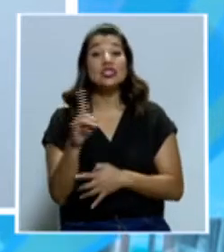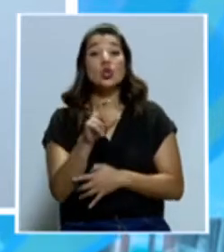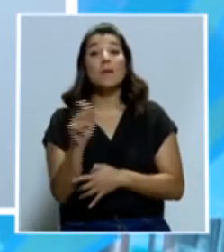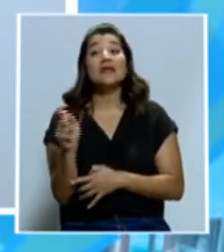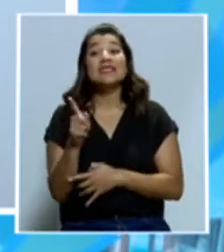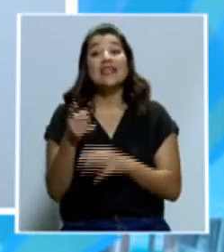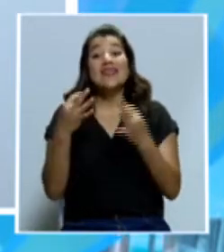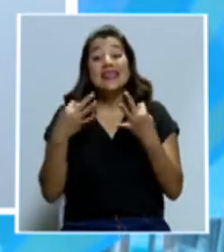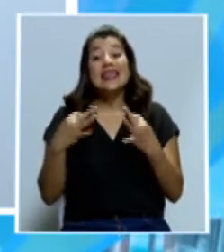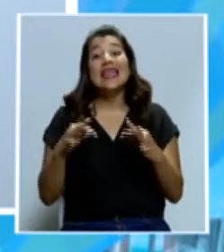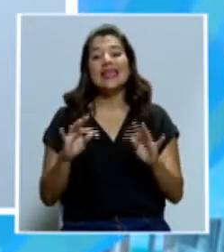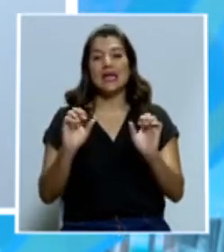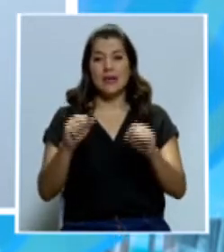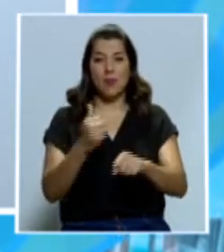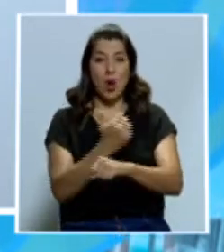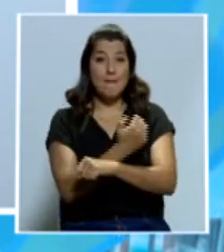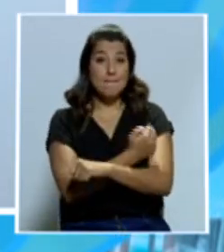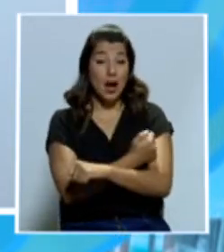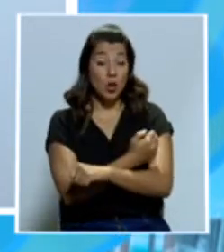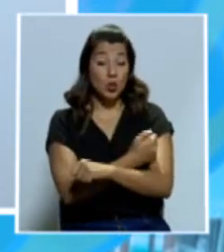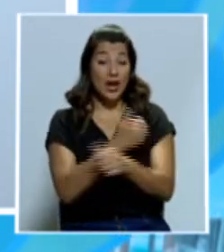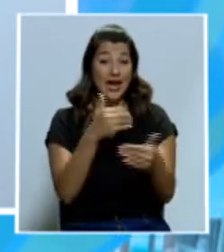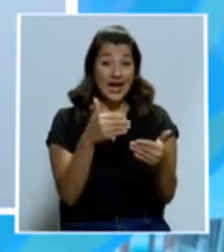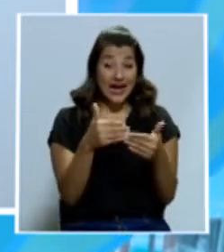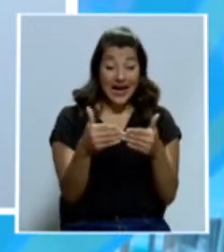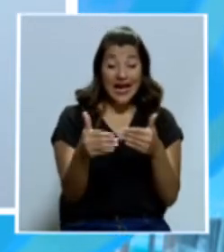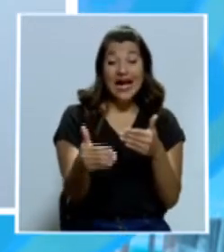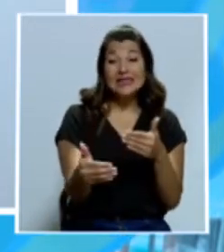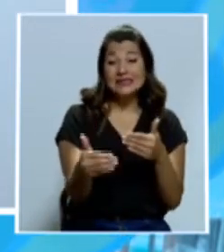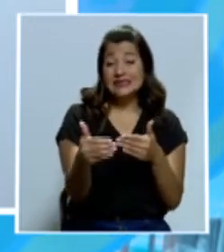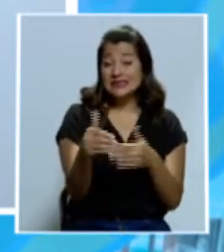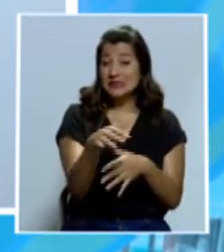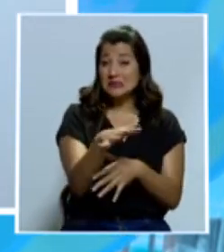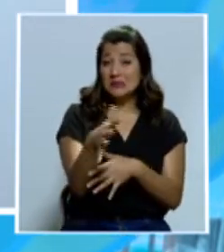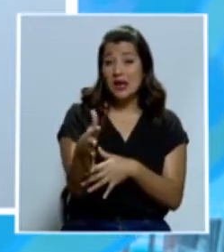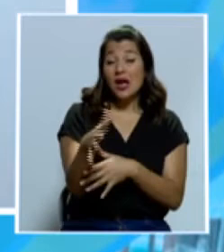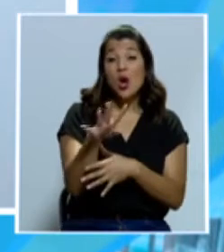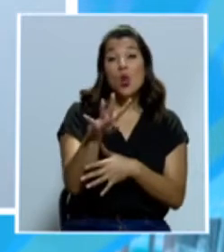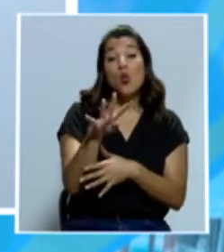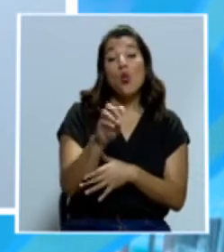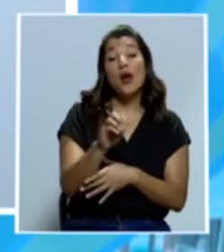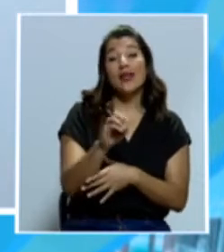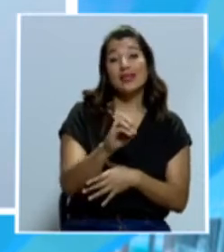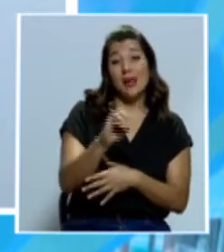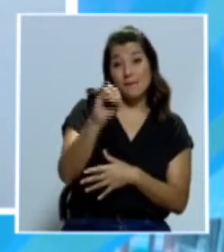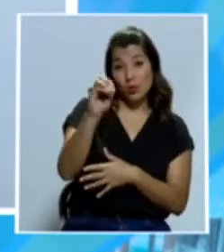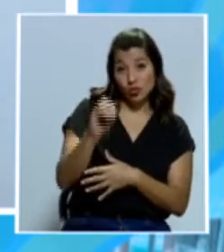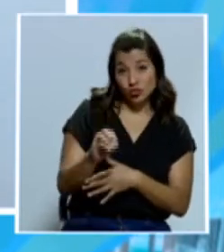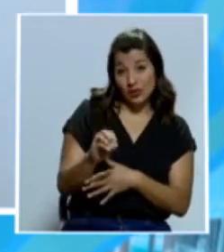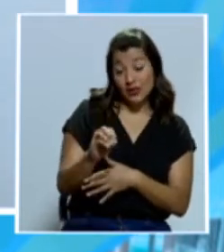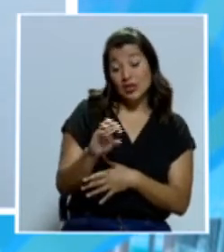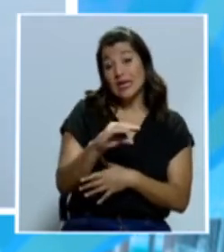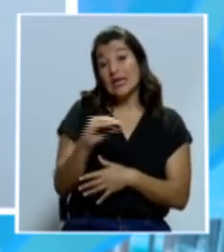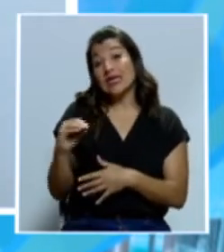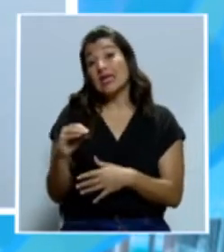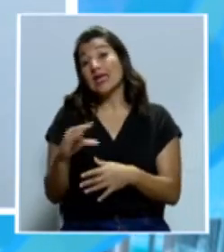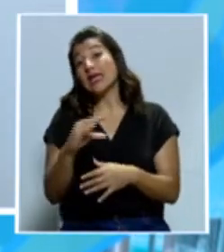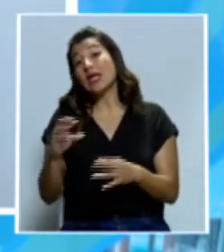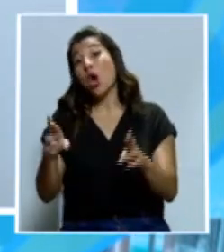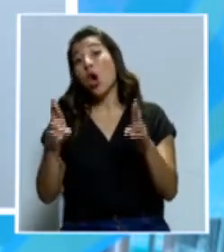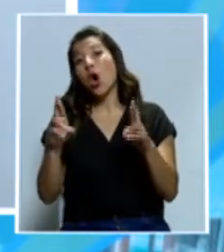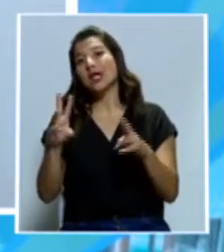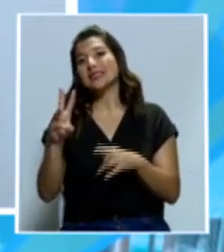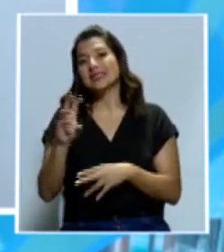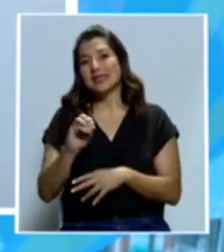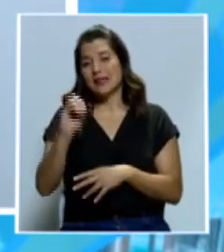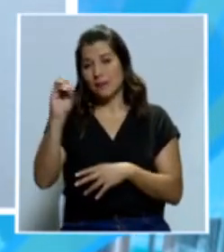vacunar cerca de al menos el 40% e idealmente el